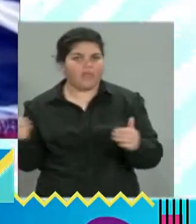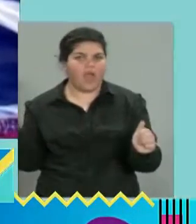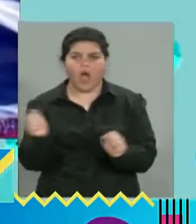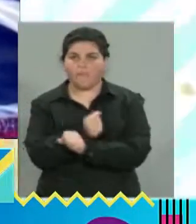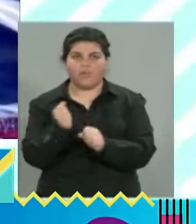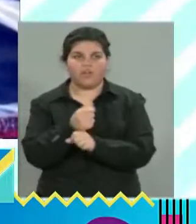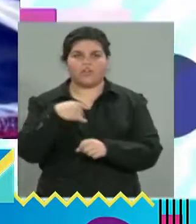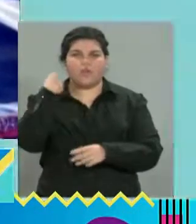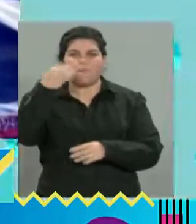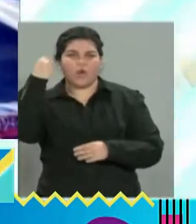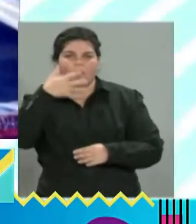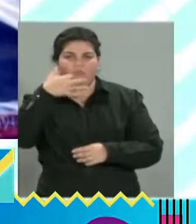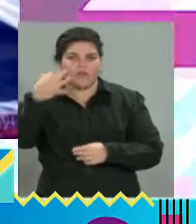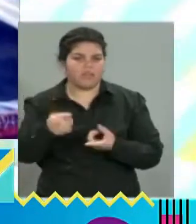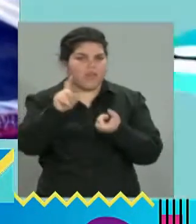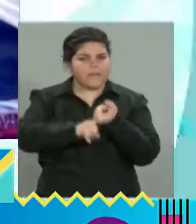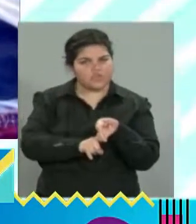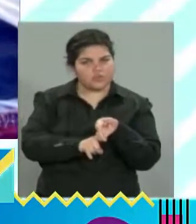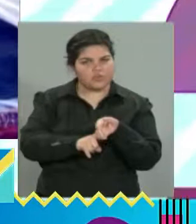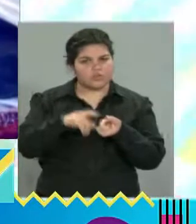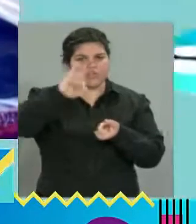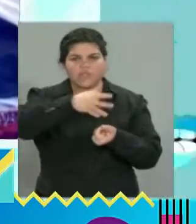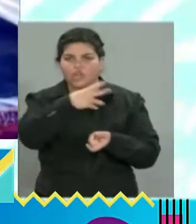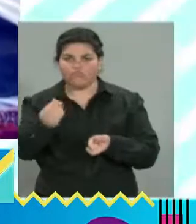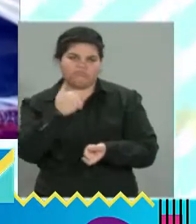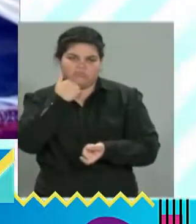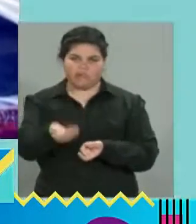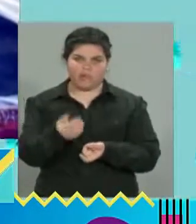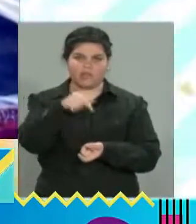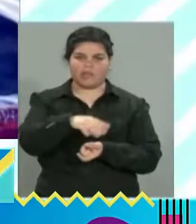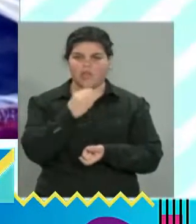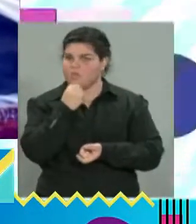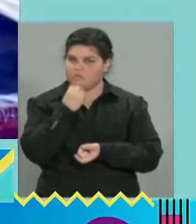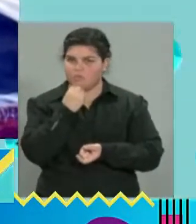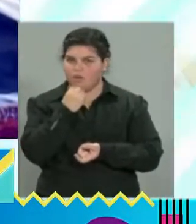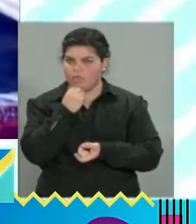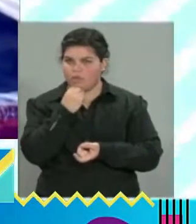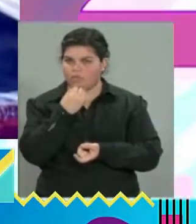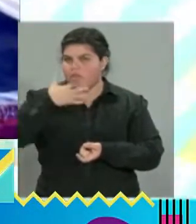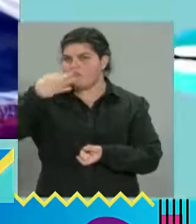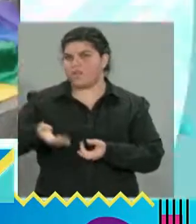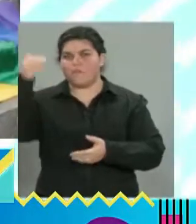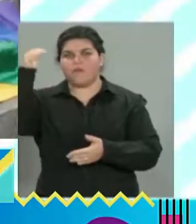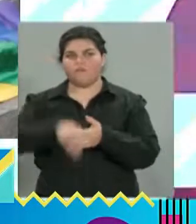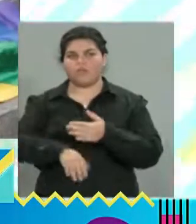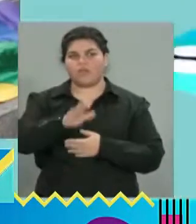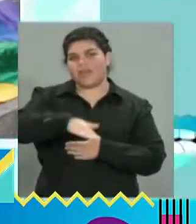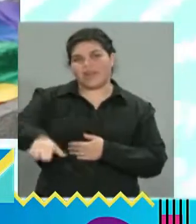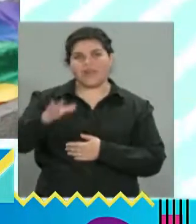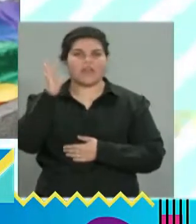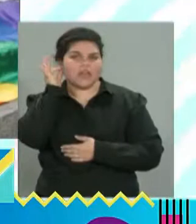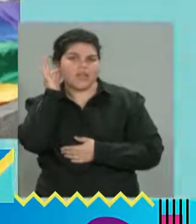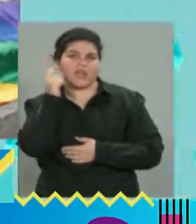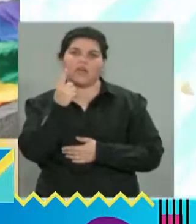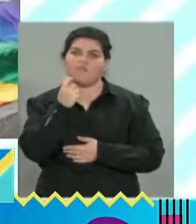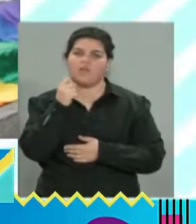no preocupaba si efectivamente la persona se iba a casar, no se iba a casar. Era una excusa. Siempre es una excusa. Las niñas y los niños siempre son la excusa.